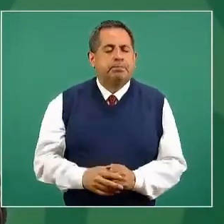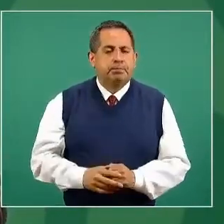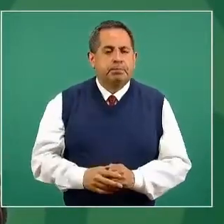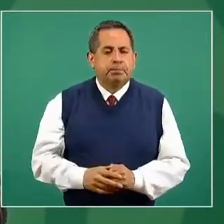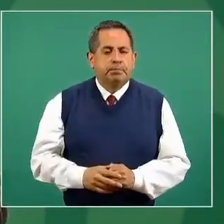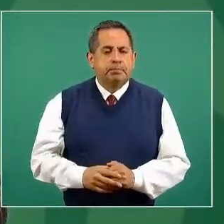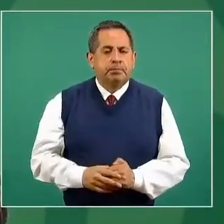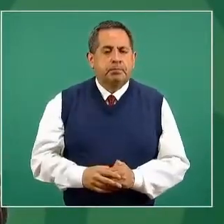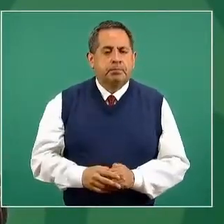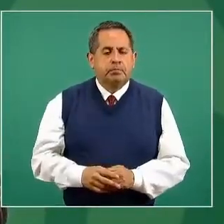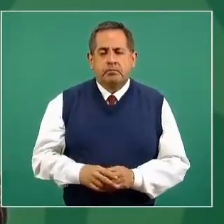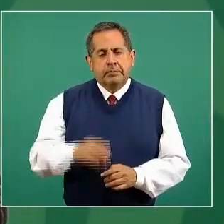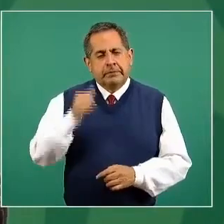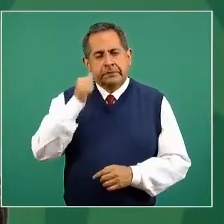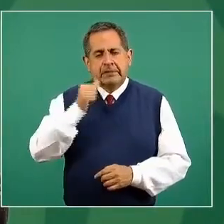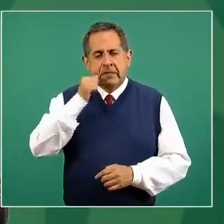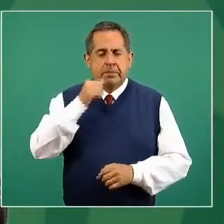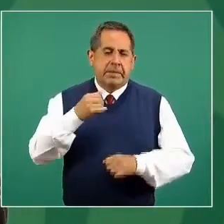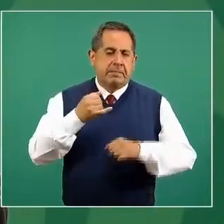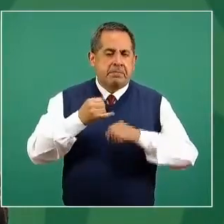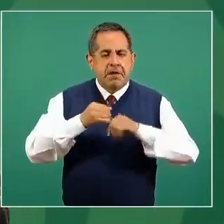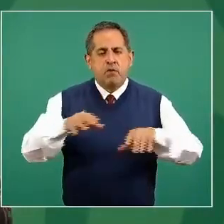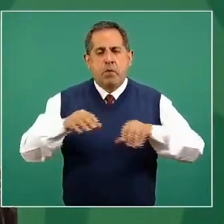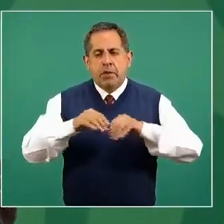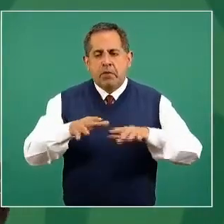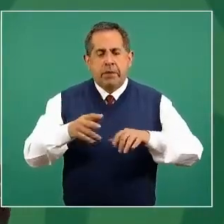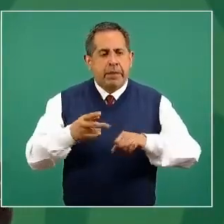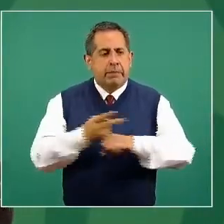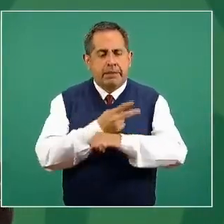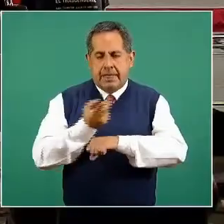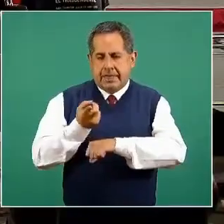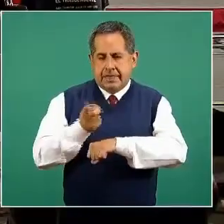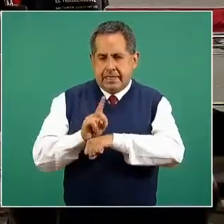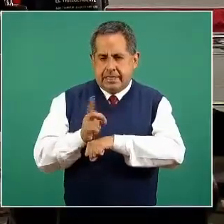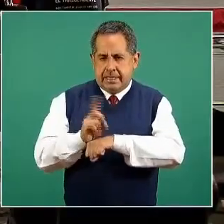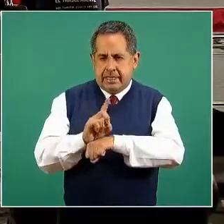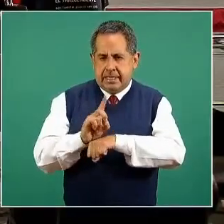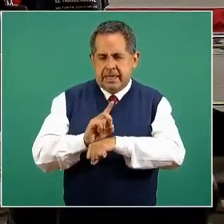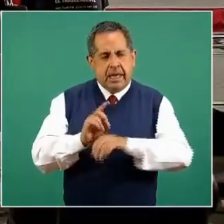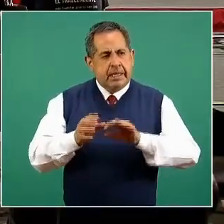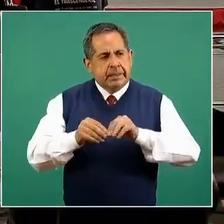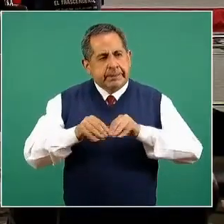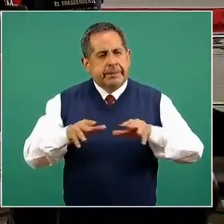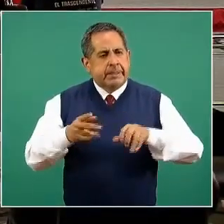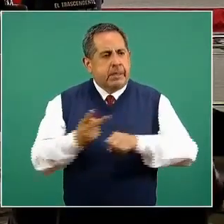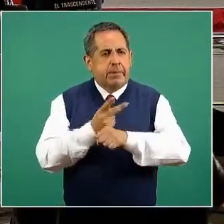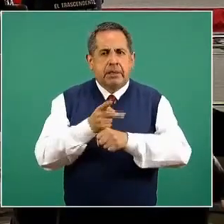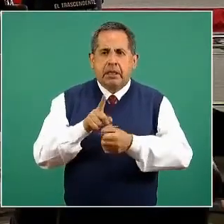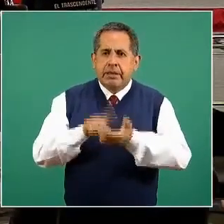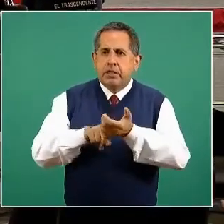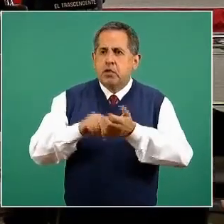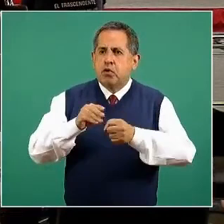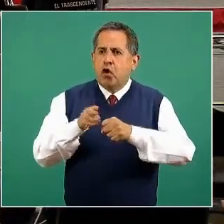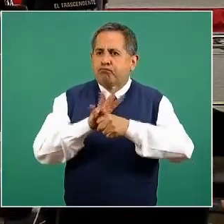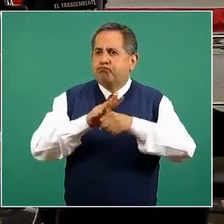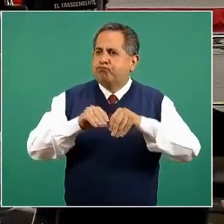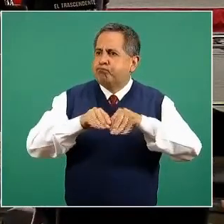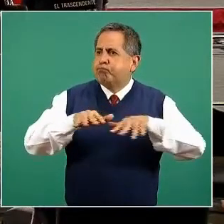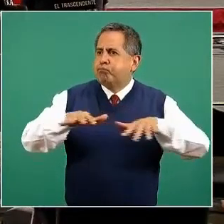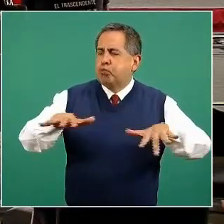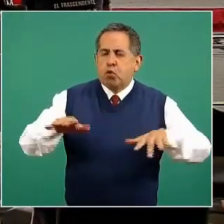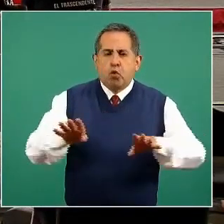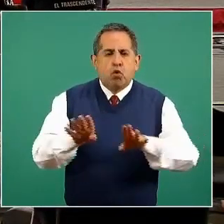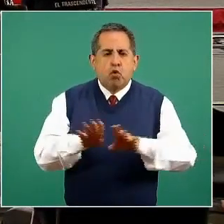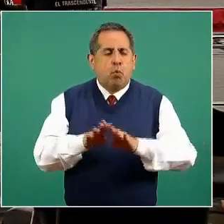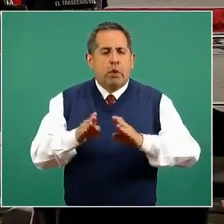Continuamos, como siempre, con el informe periódico, el informe diario sobre el estado que guarda la epidemia en México y algunos